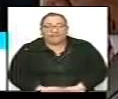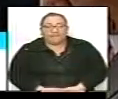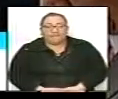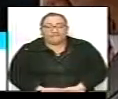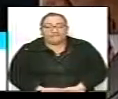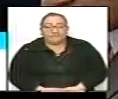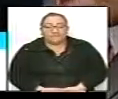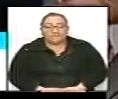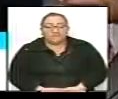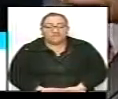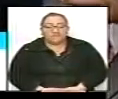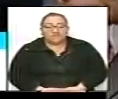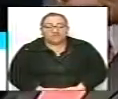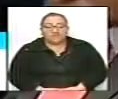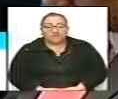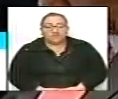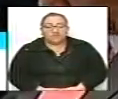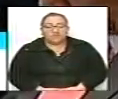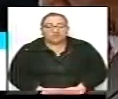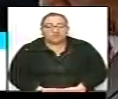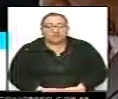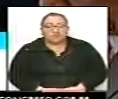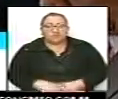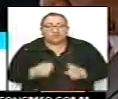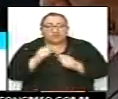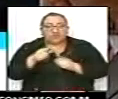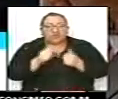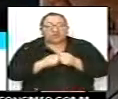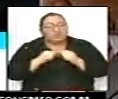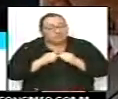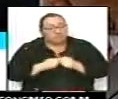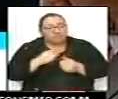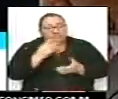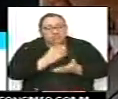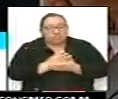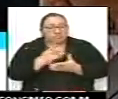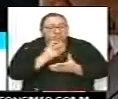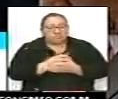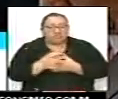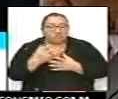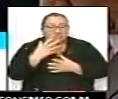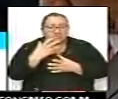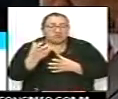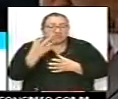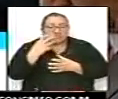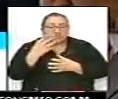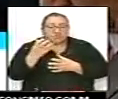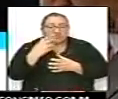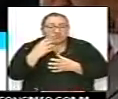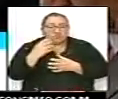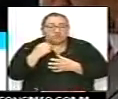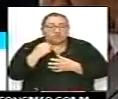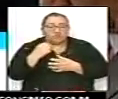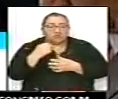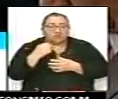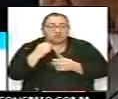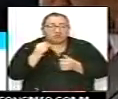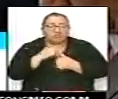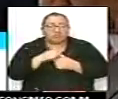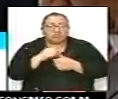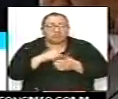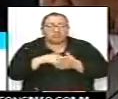de esos criterios, los partidos políticos están sometidos permanentemente a todo tipo de trabas, a